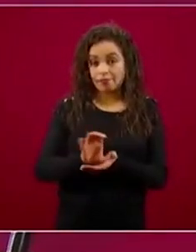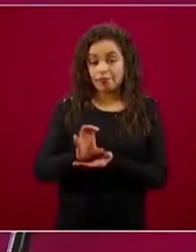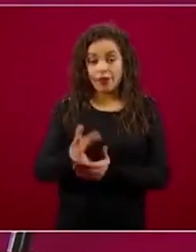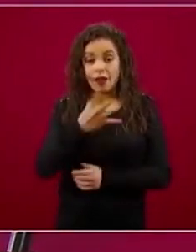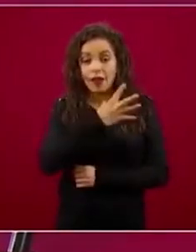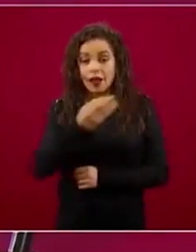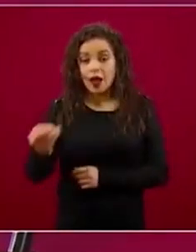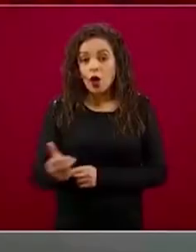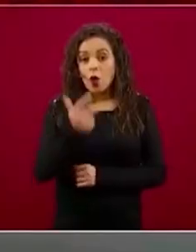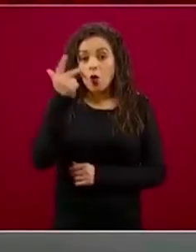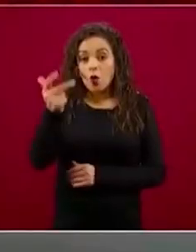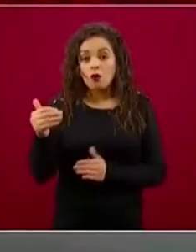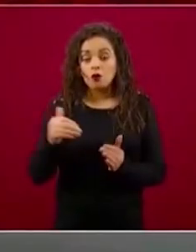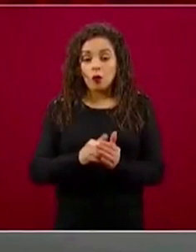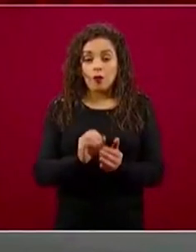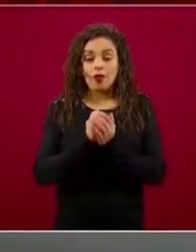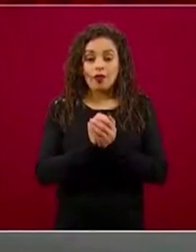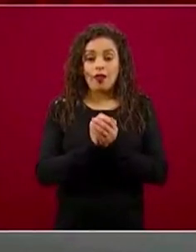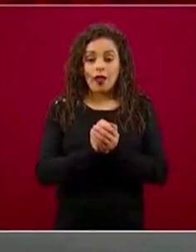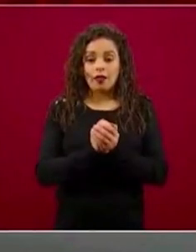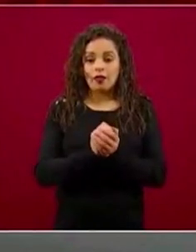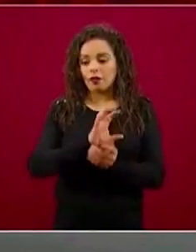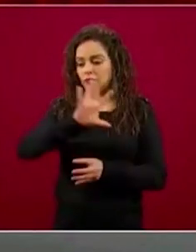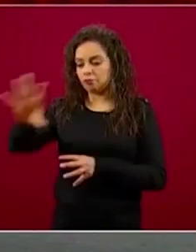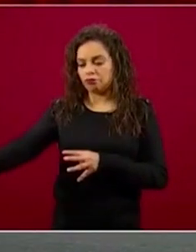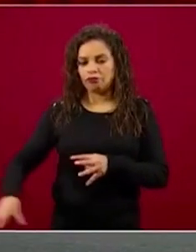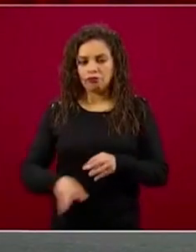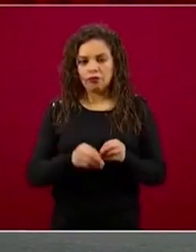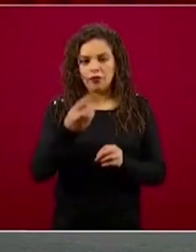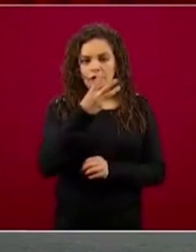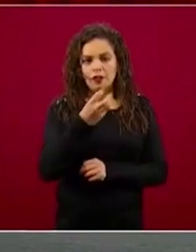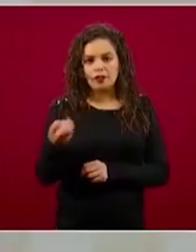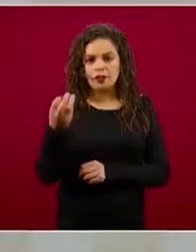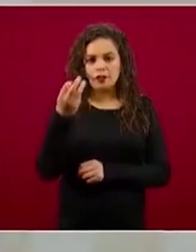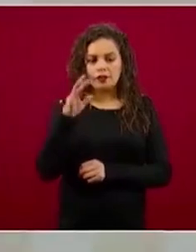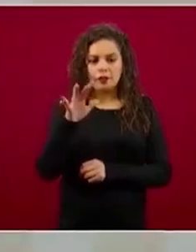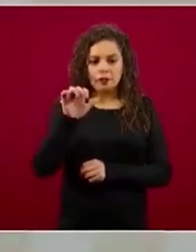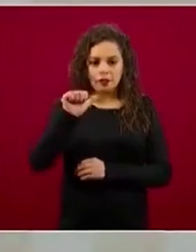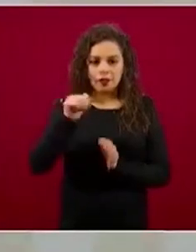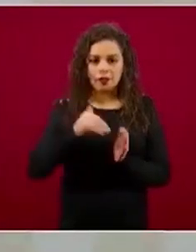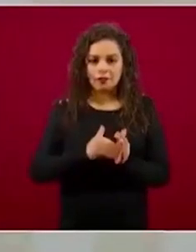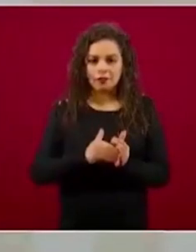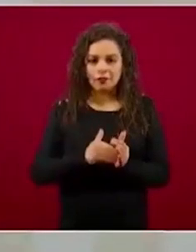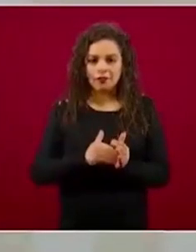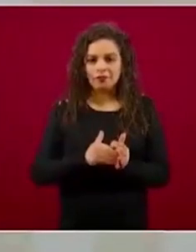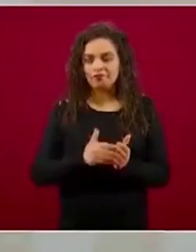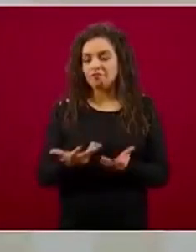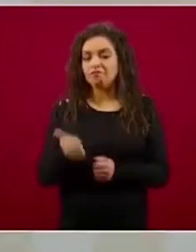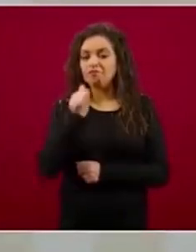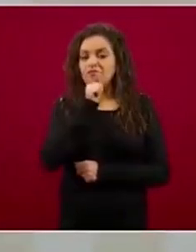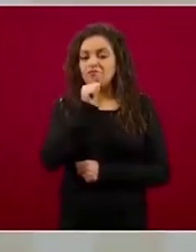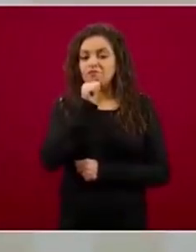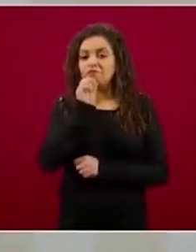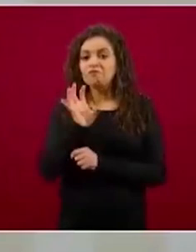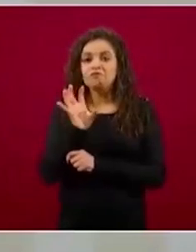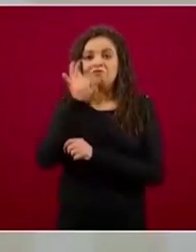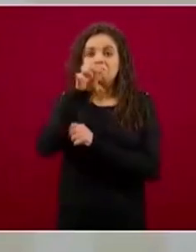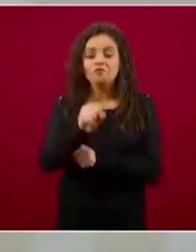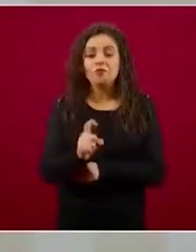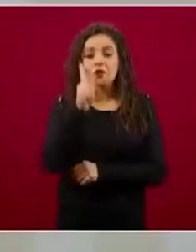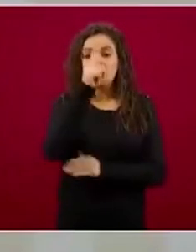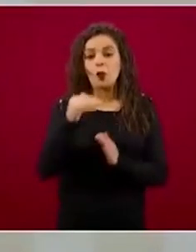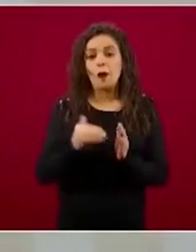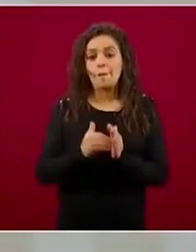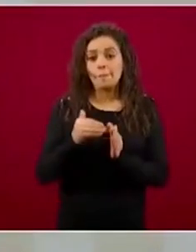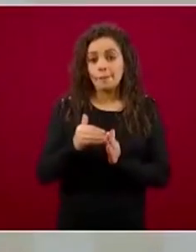508 mil tandas. Entonces, sumadas a las 356 mil, pues apenas ni siquiera alcanzaban 1 millón. Y tenemos una demanda